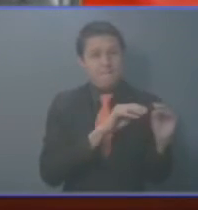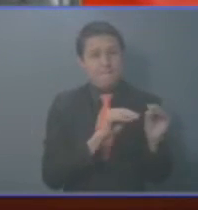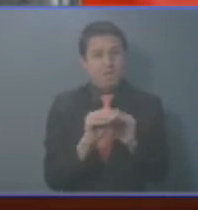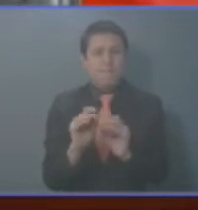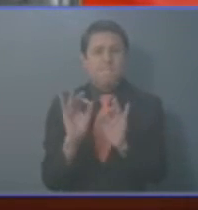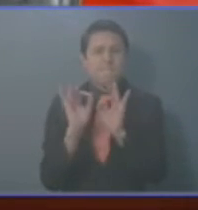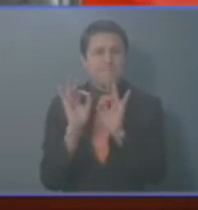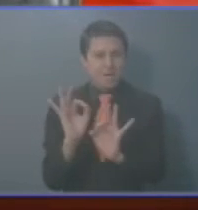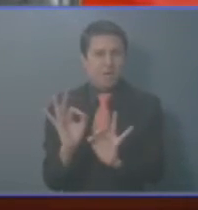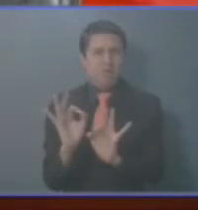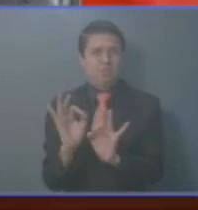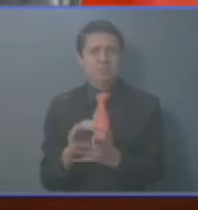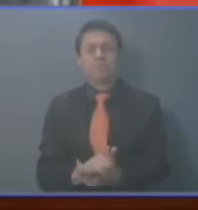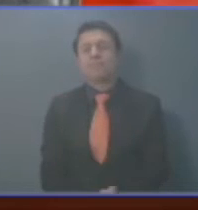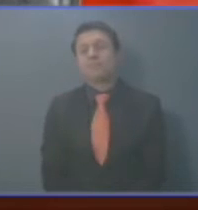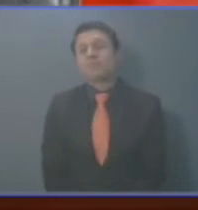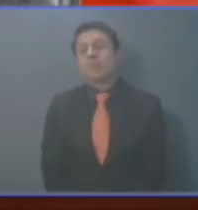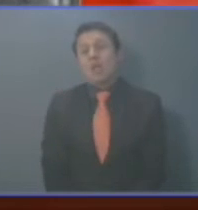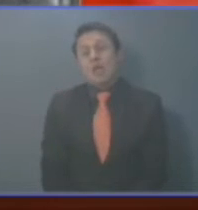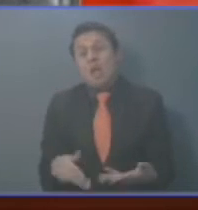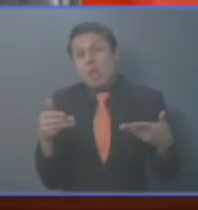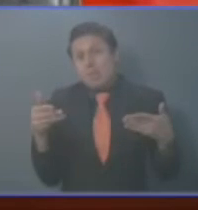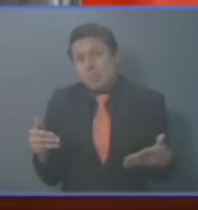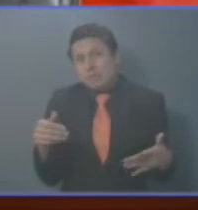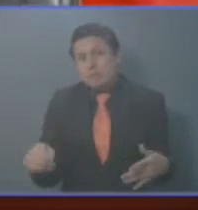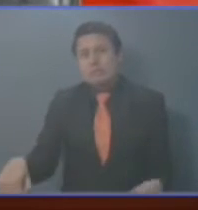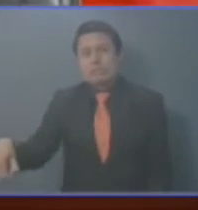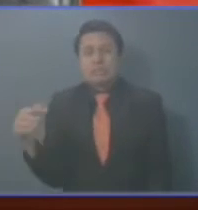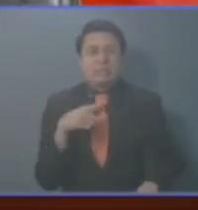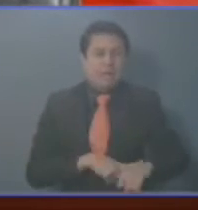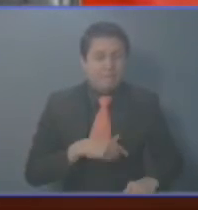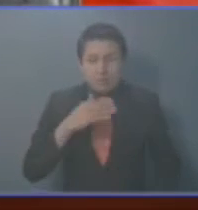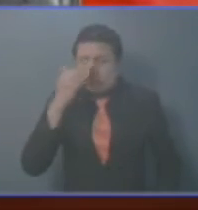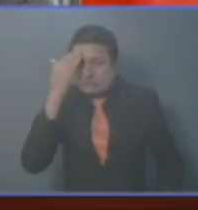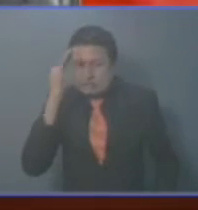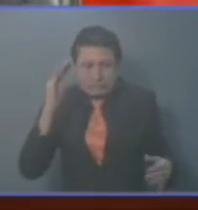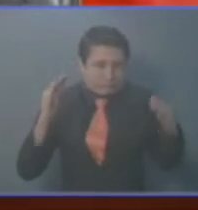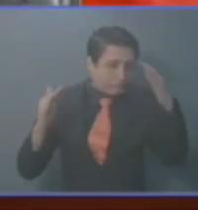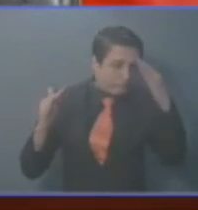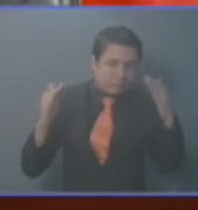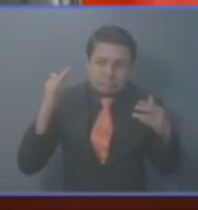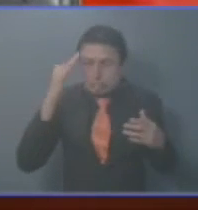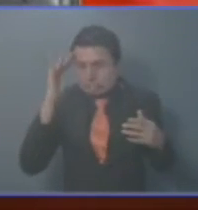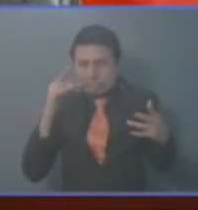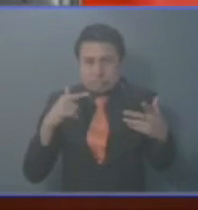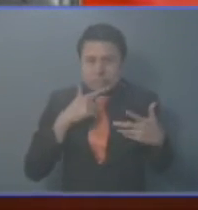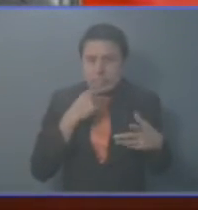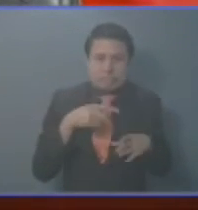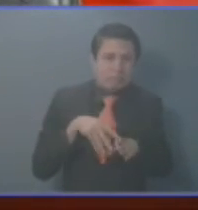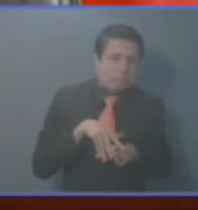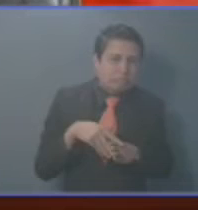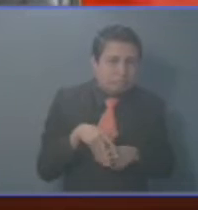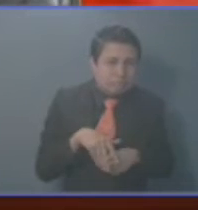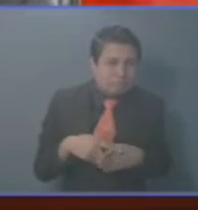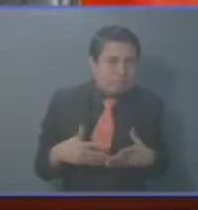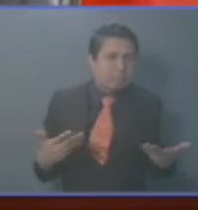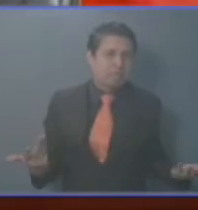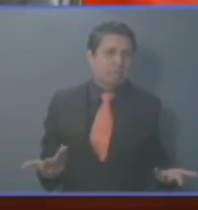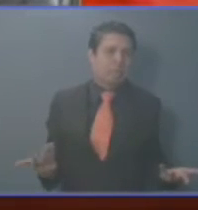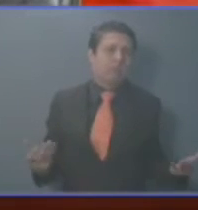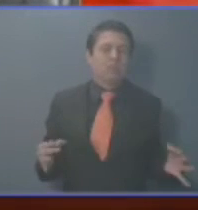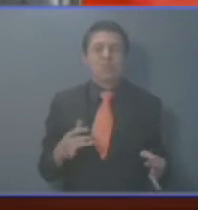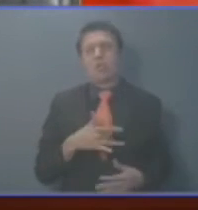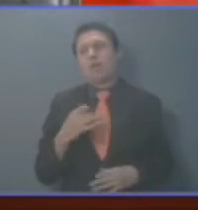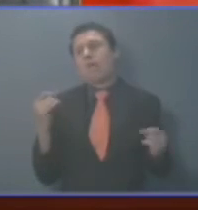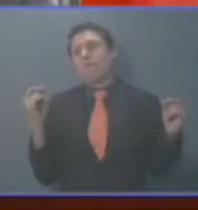formas conocidas de hacer las cosas y aún en medio de la incertidumbre buscar la mejor forma de enfrentar al mundo que viene. Que